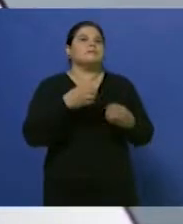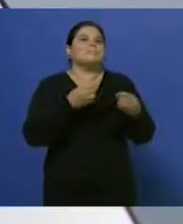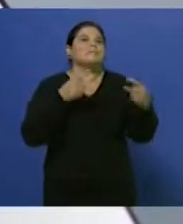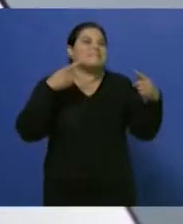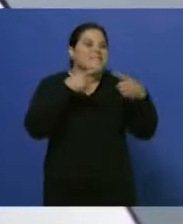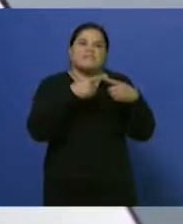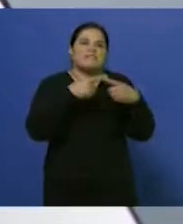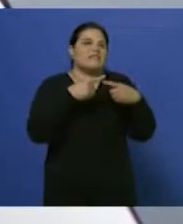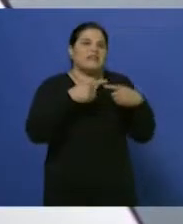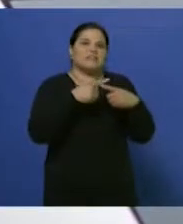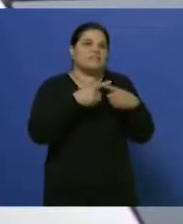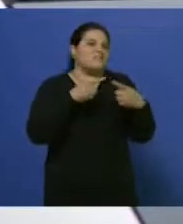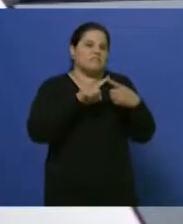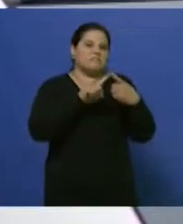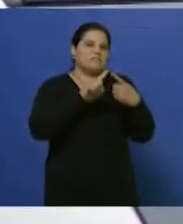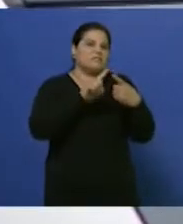Zanini, y